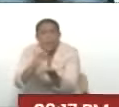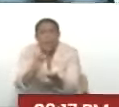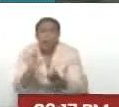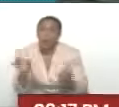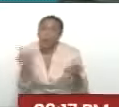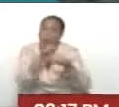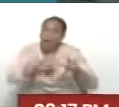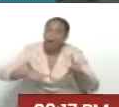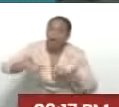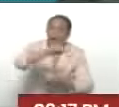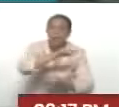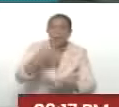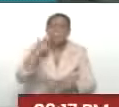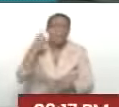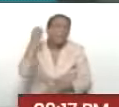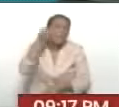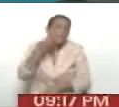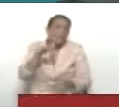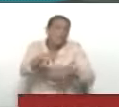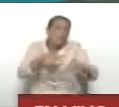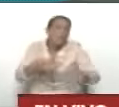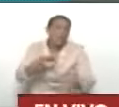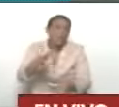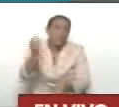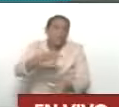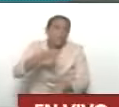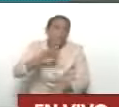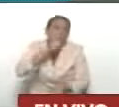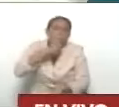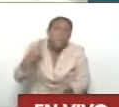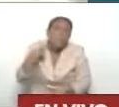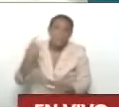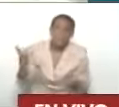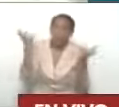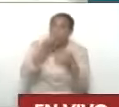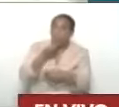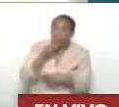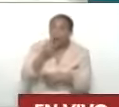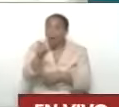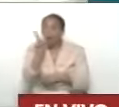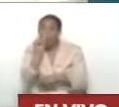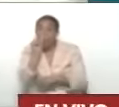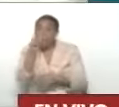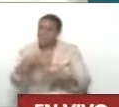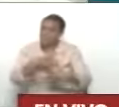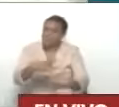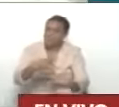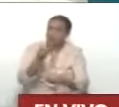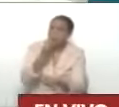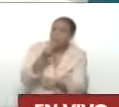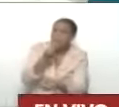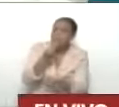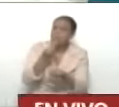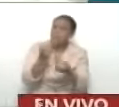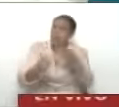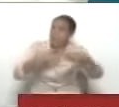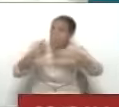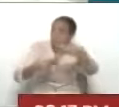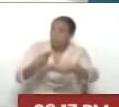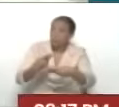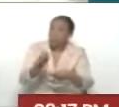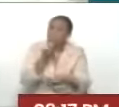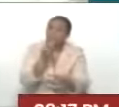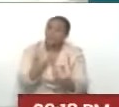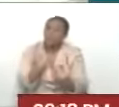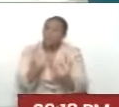área verdaderamente de desarrollo y que verdaderamente aporta a nuestra economía. Ver a un chico interesarse por no solo la producción de